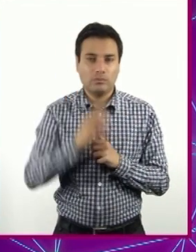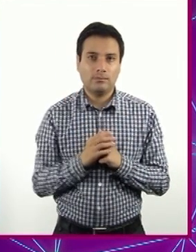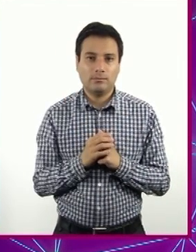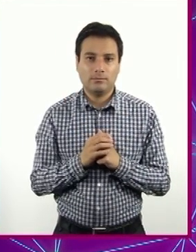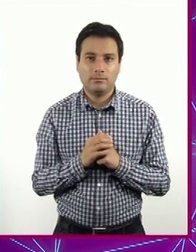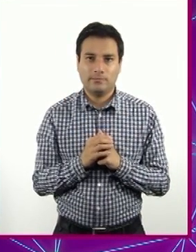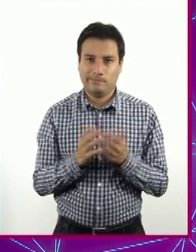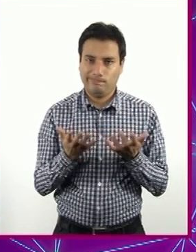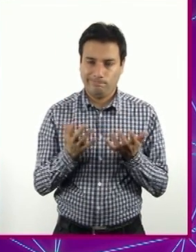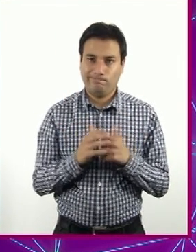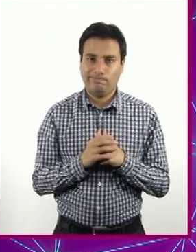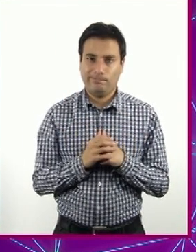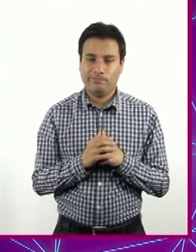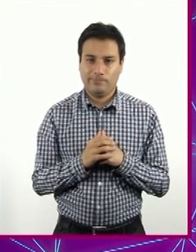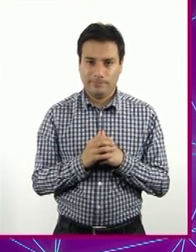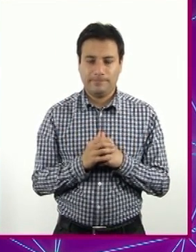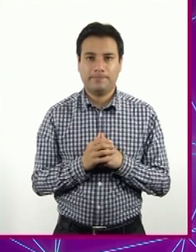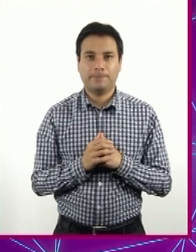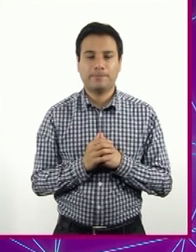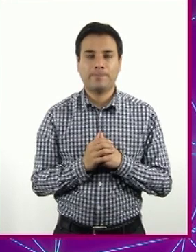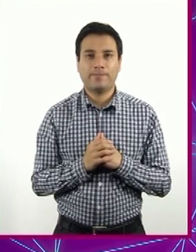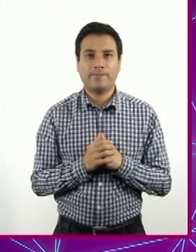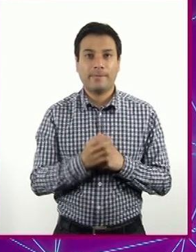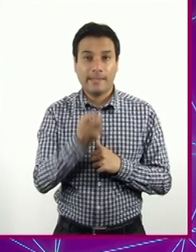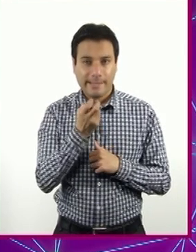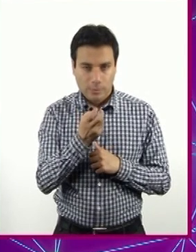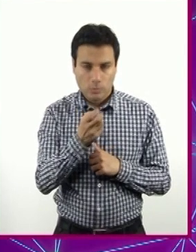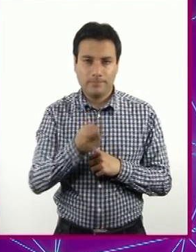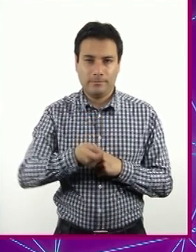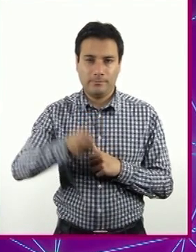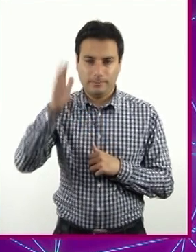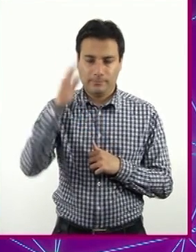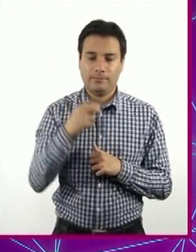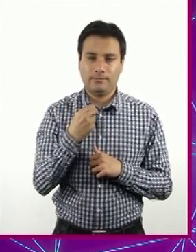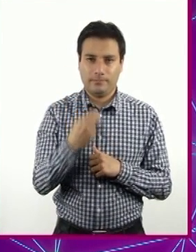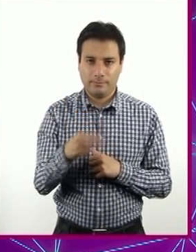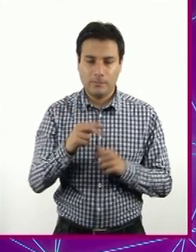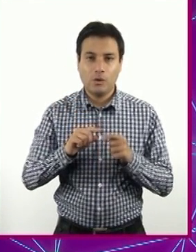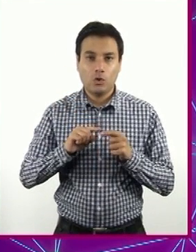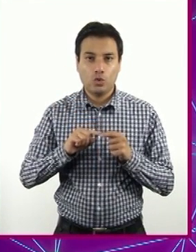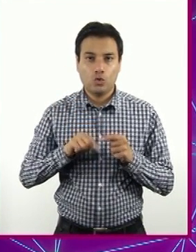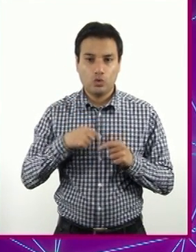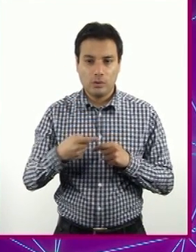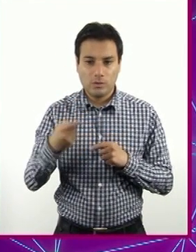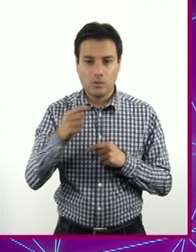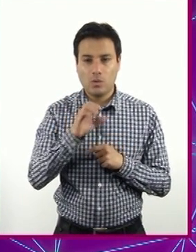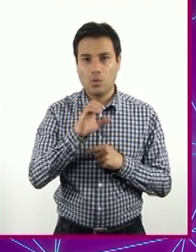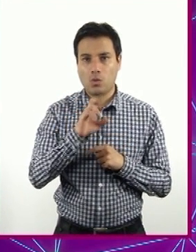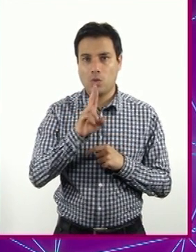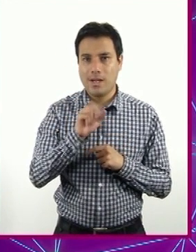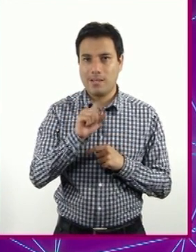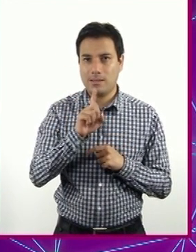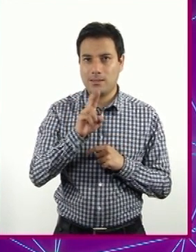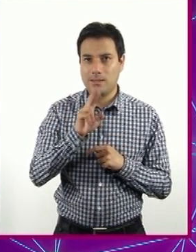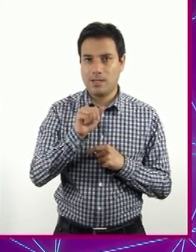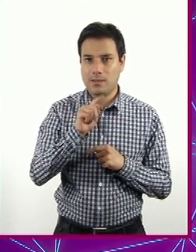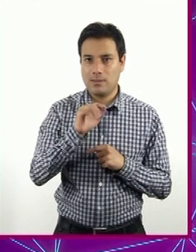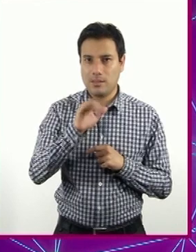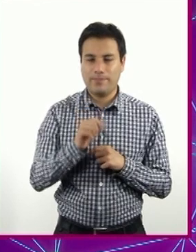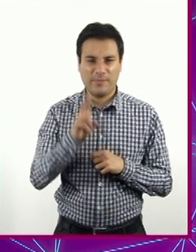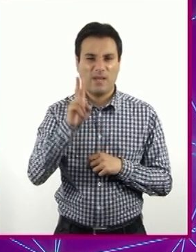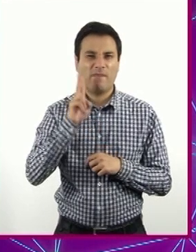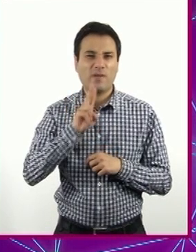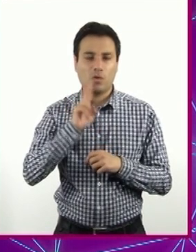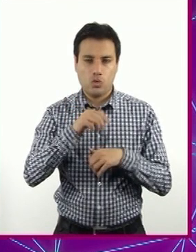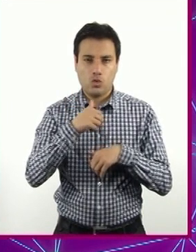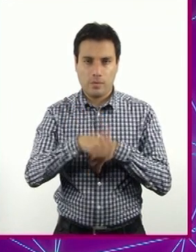la sucesión que obtenemos será una sucesión cuadrática. Busquemos los 5 primeros términos de esta